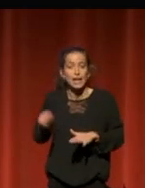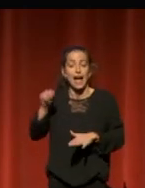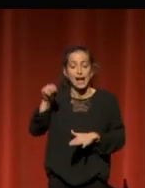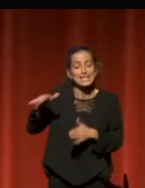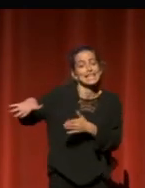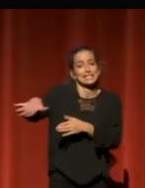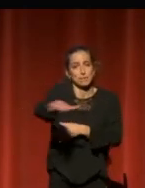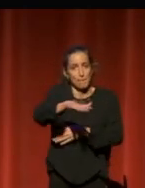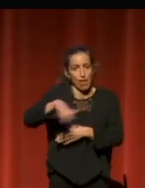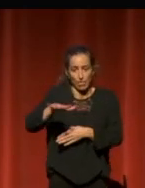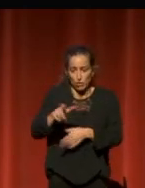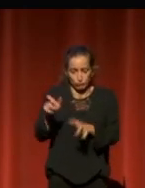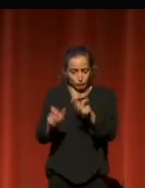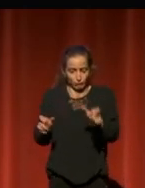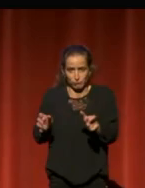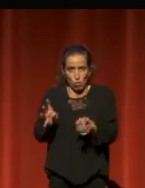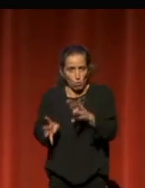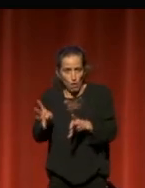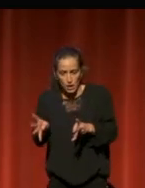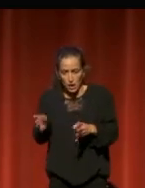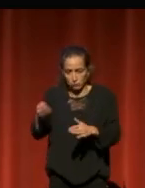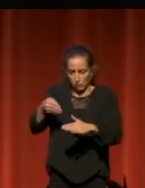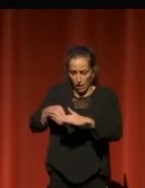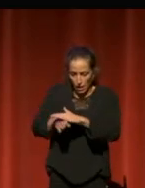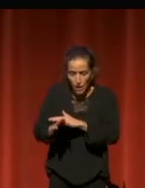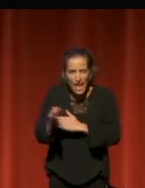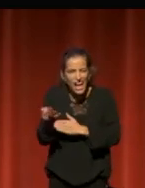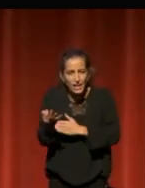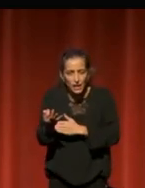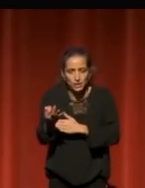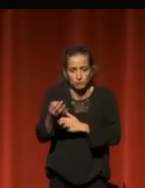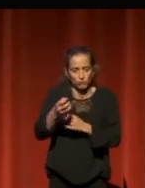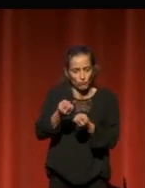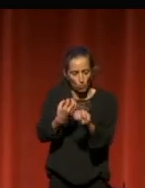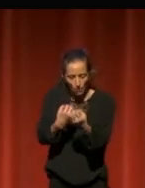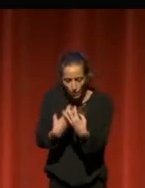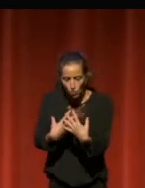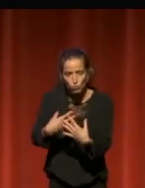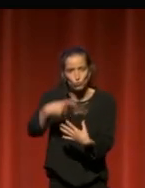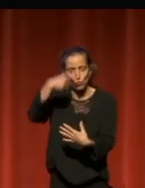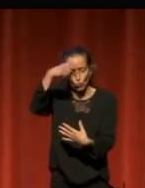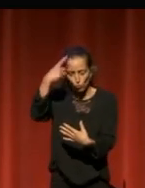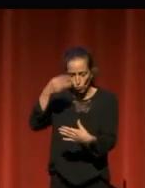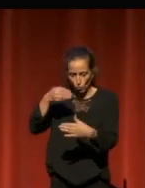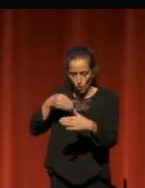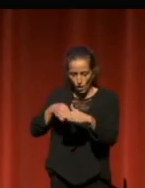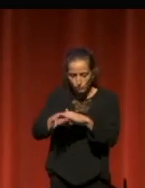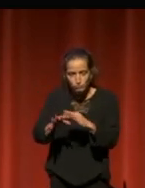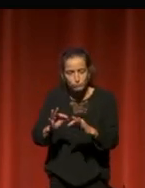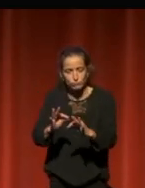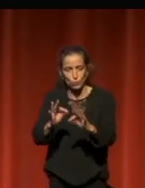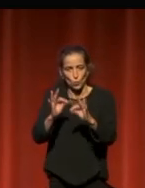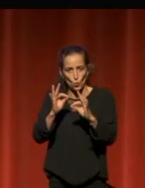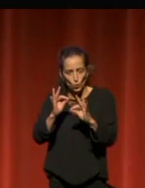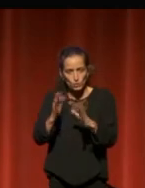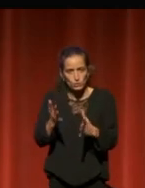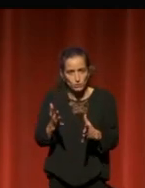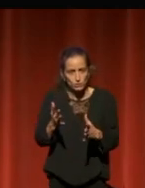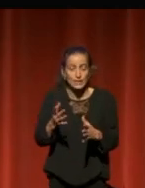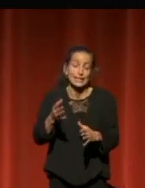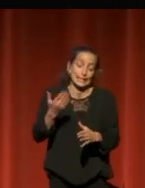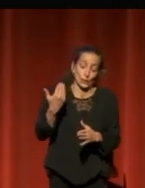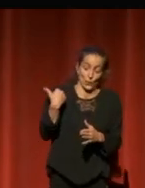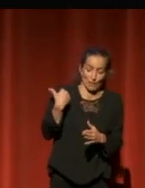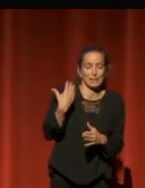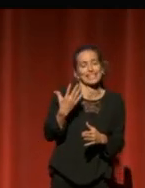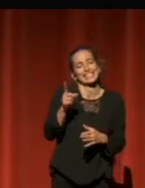ciudadanía accede a la información, a la cultura y últimamente y afortunadamente al mundo del ocio, ¿vale? Entonces, yo